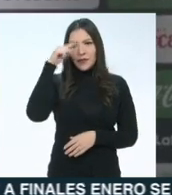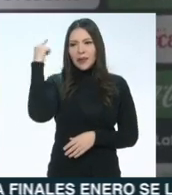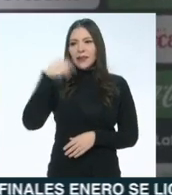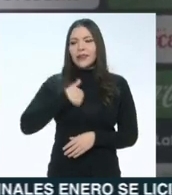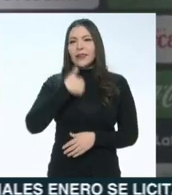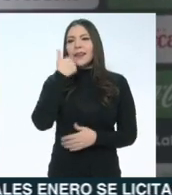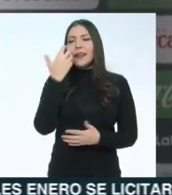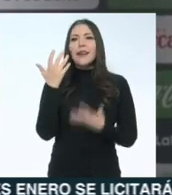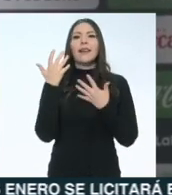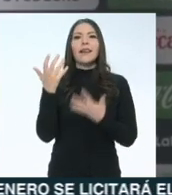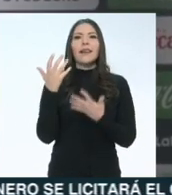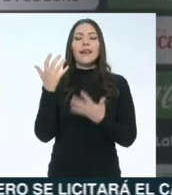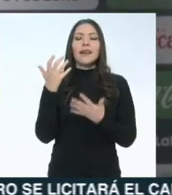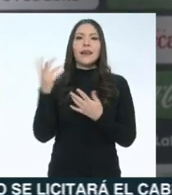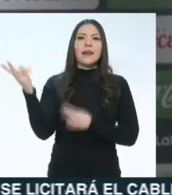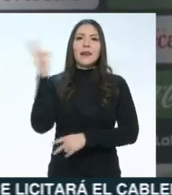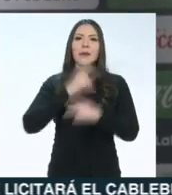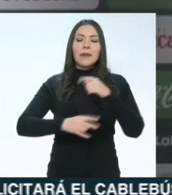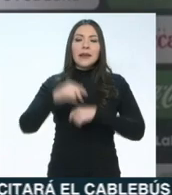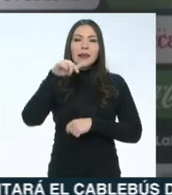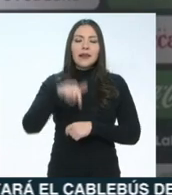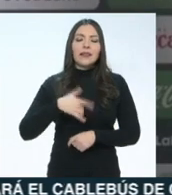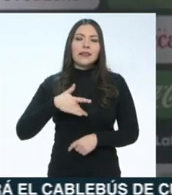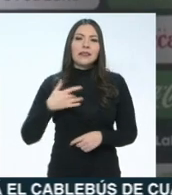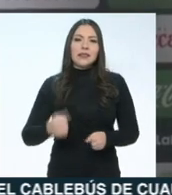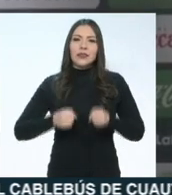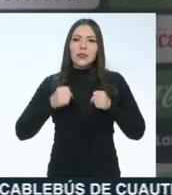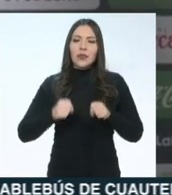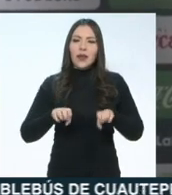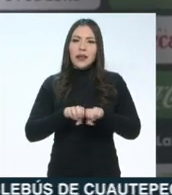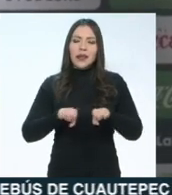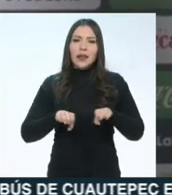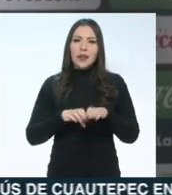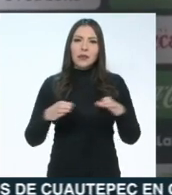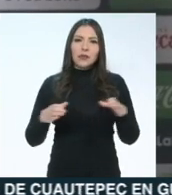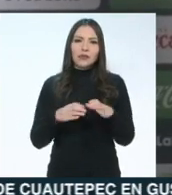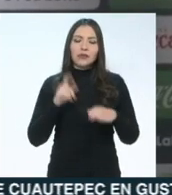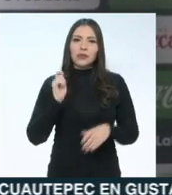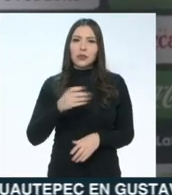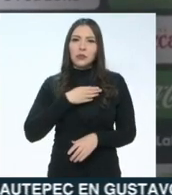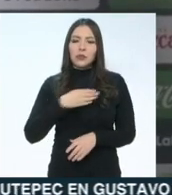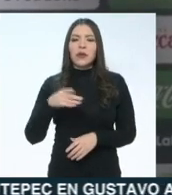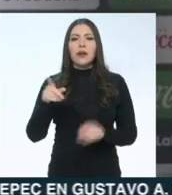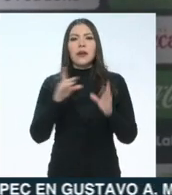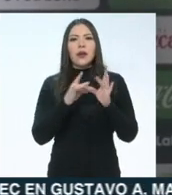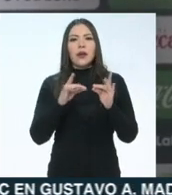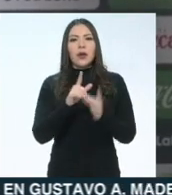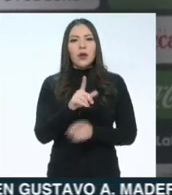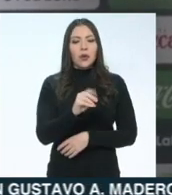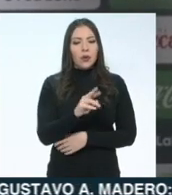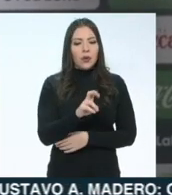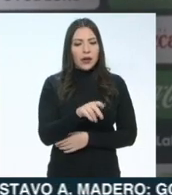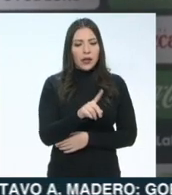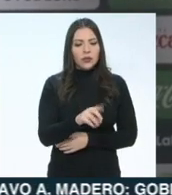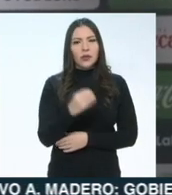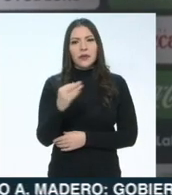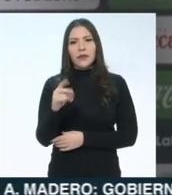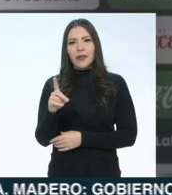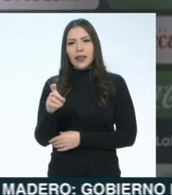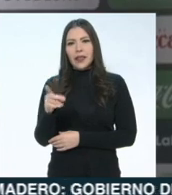acá. Estoy seguro de que es un gran club. Lo que me comentó Lorenzo y Federico en México lo confirmé el domingo.